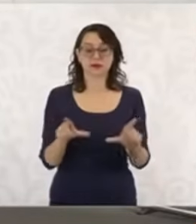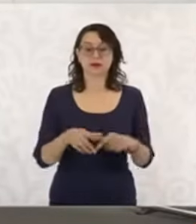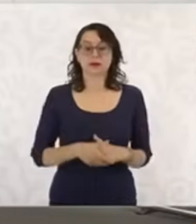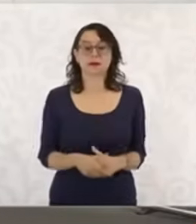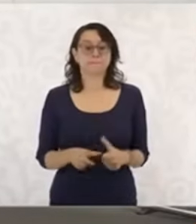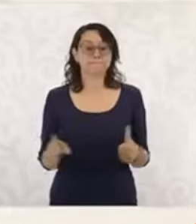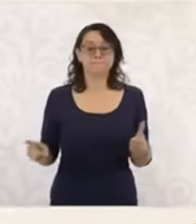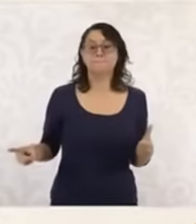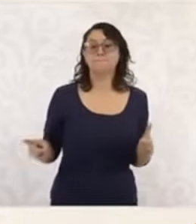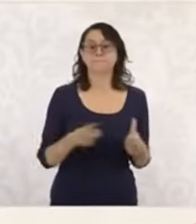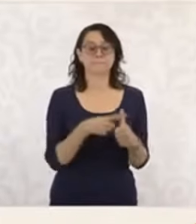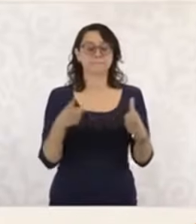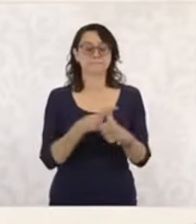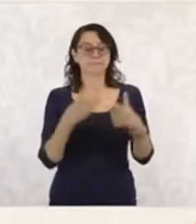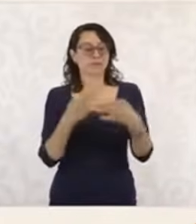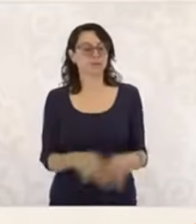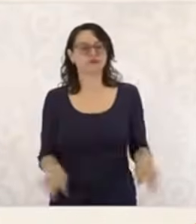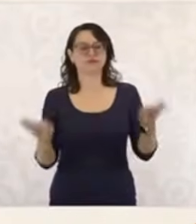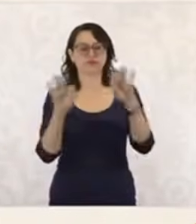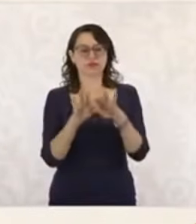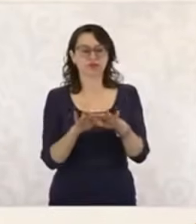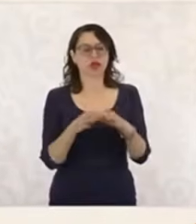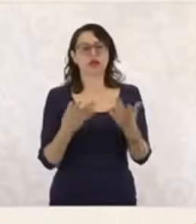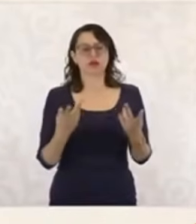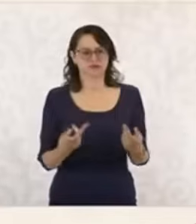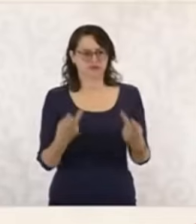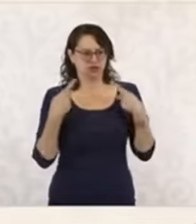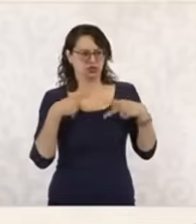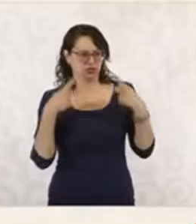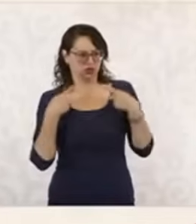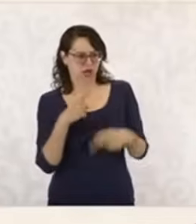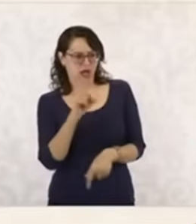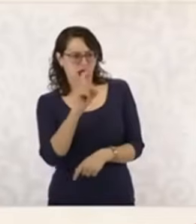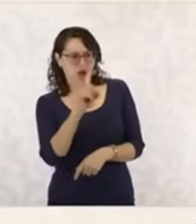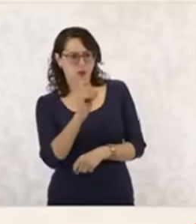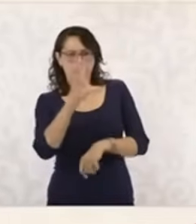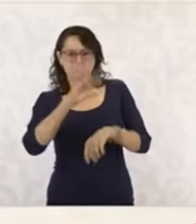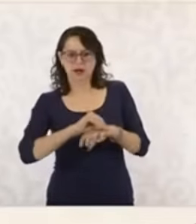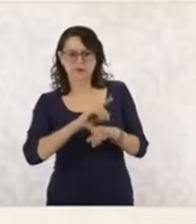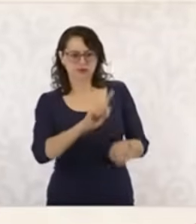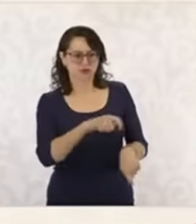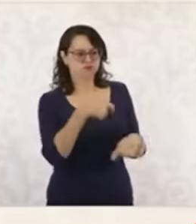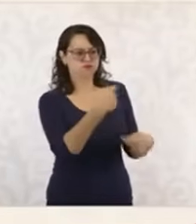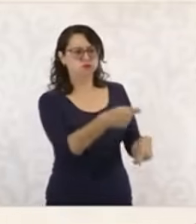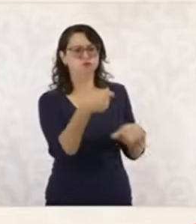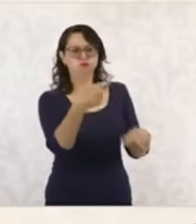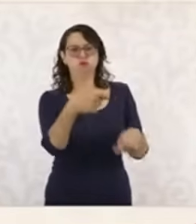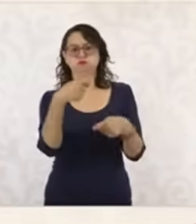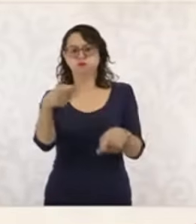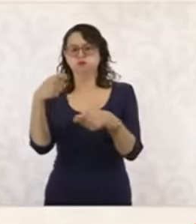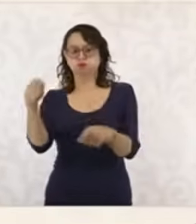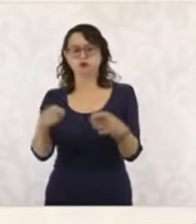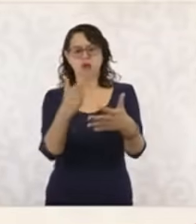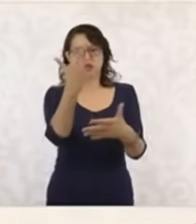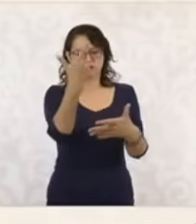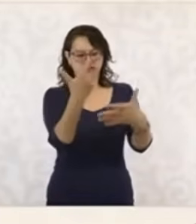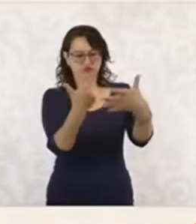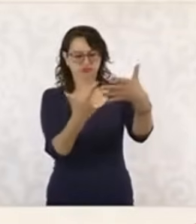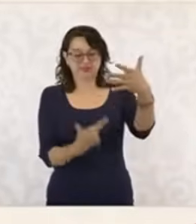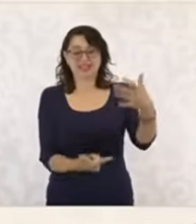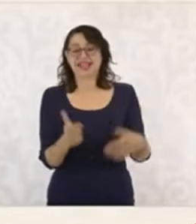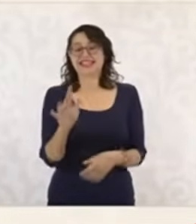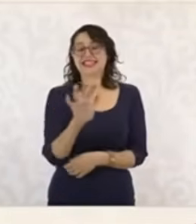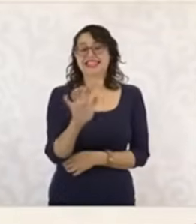de todos los títulos de concesión que se tienen en el país. Estamos hablando de un poco más de 536,000